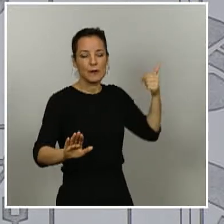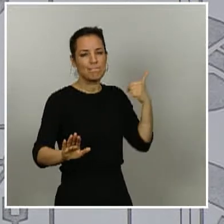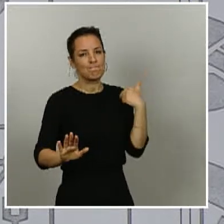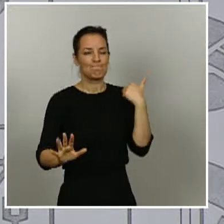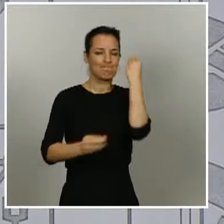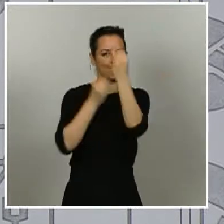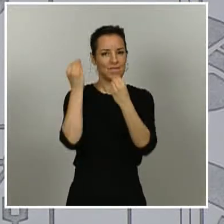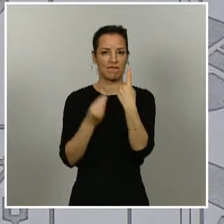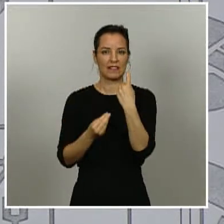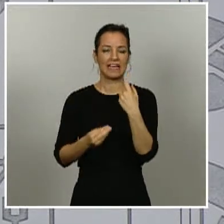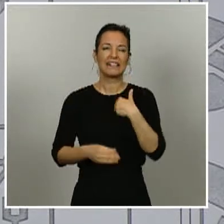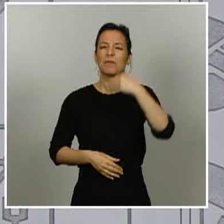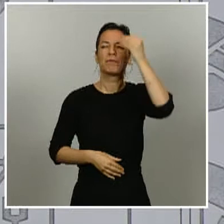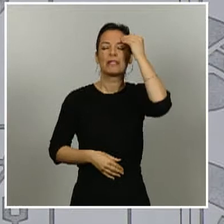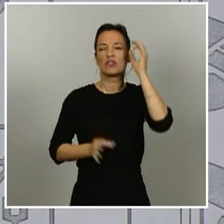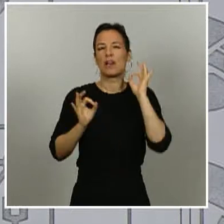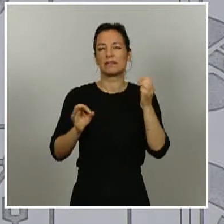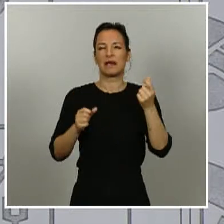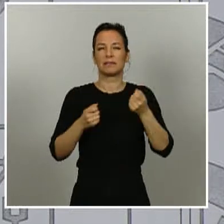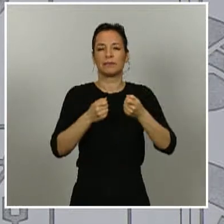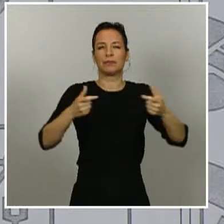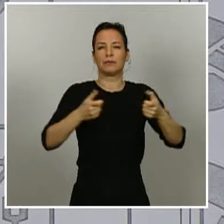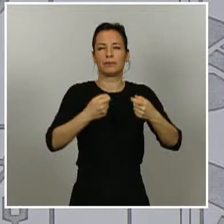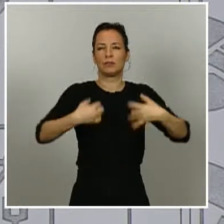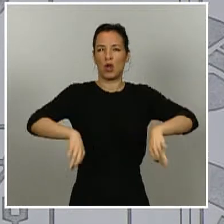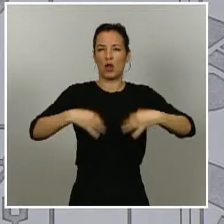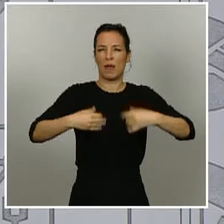esas oscilaciones habituales, pero con mucha prudencia.